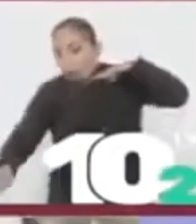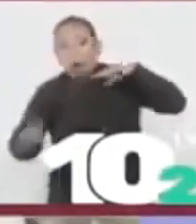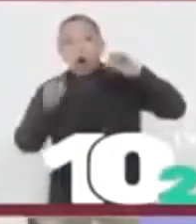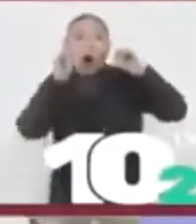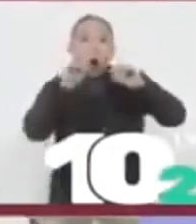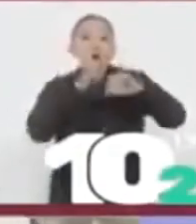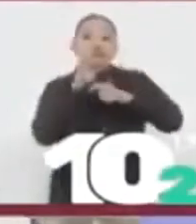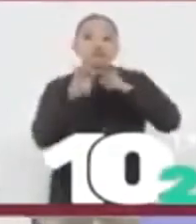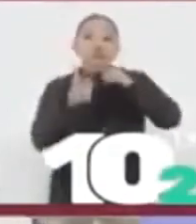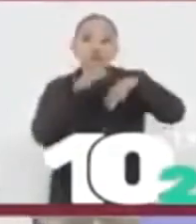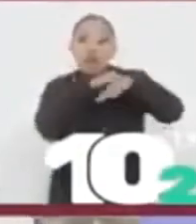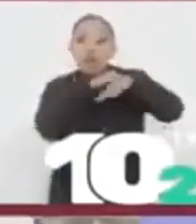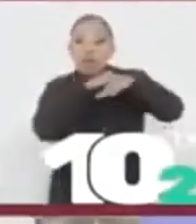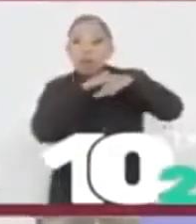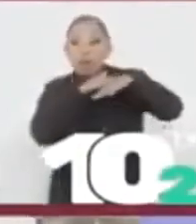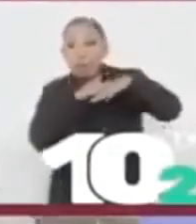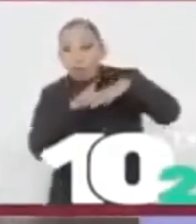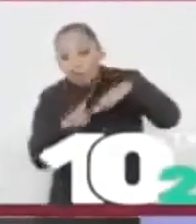o disminuyéndola.